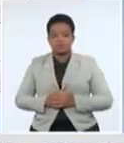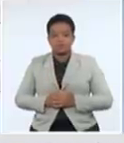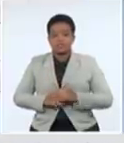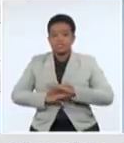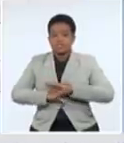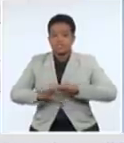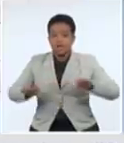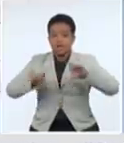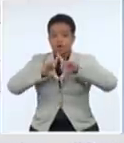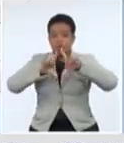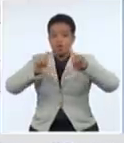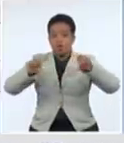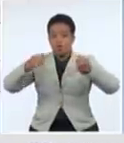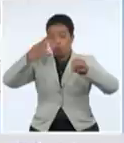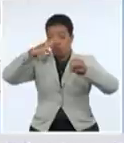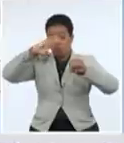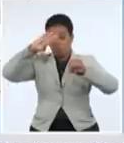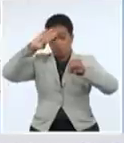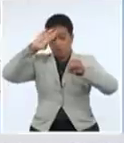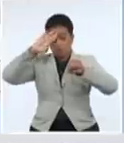procesado